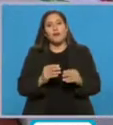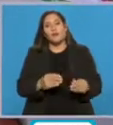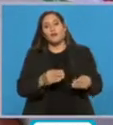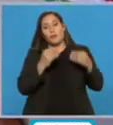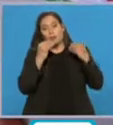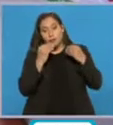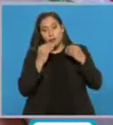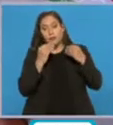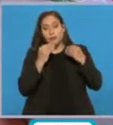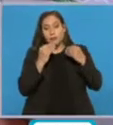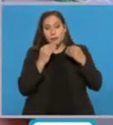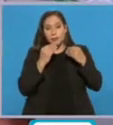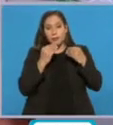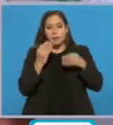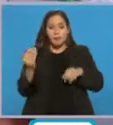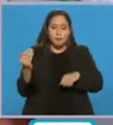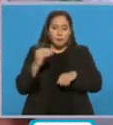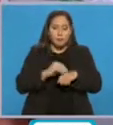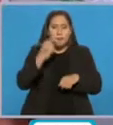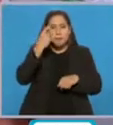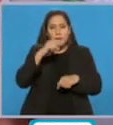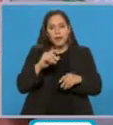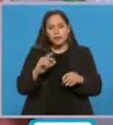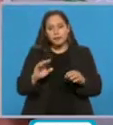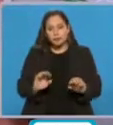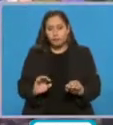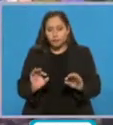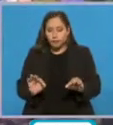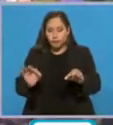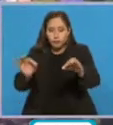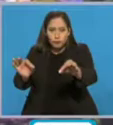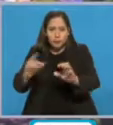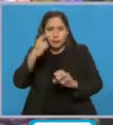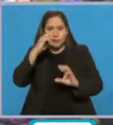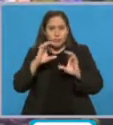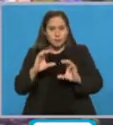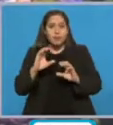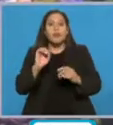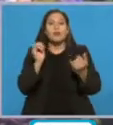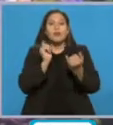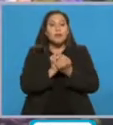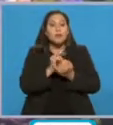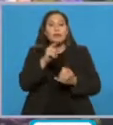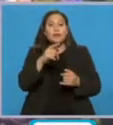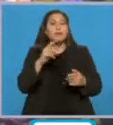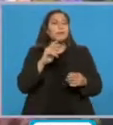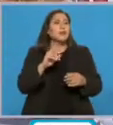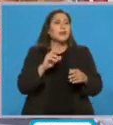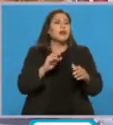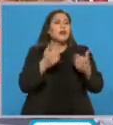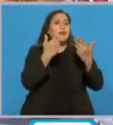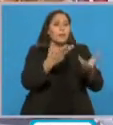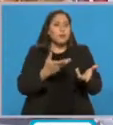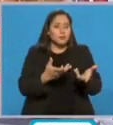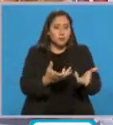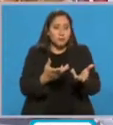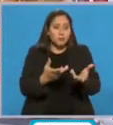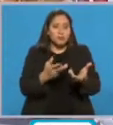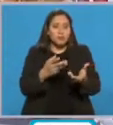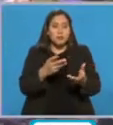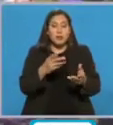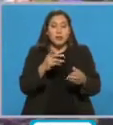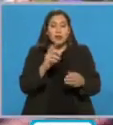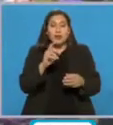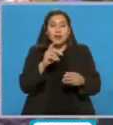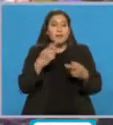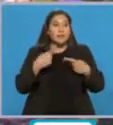cobija, ¿no? Extra para tapar y resguardar a nuestros animales de compañía, o incluso si vamos por la calle, ¿por qué no? Como se ha dado en estos casos